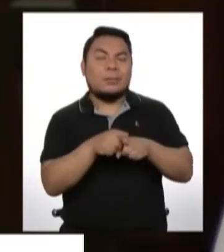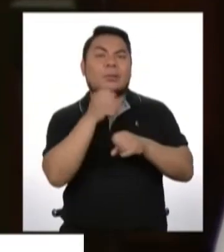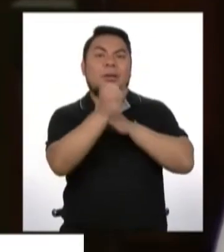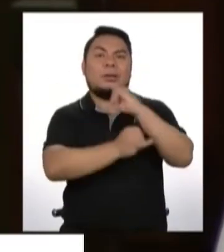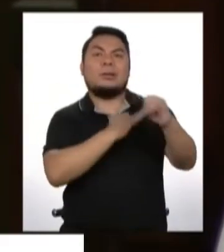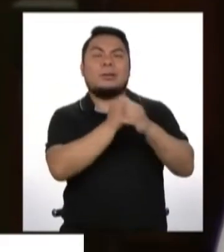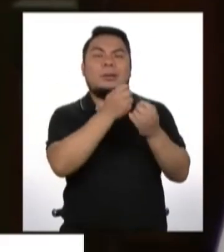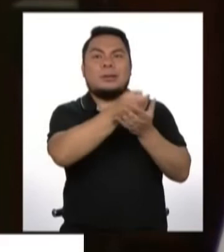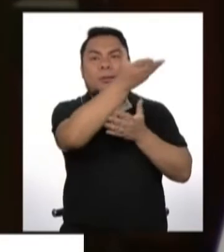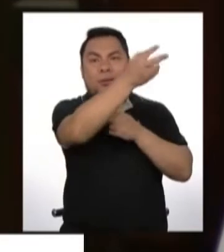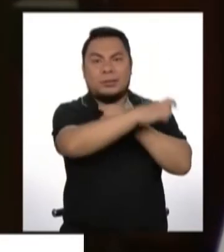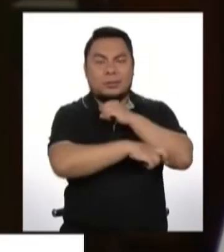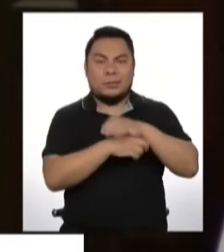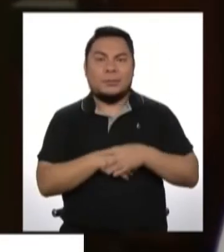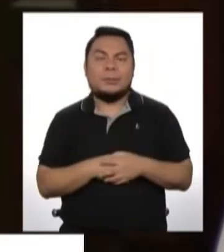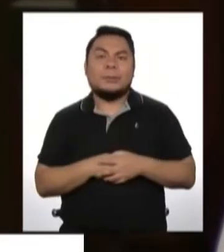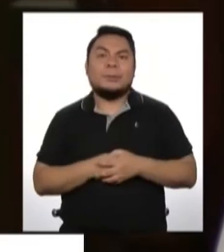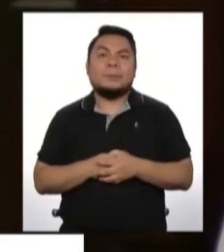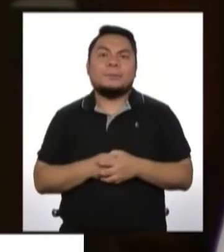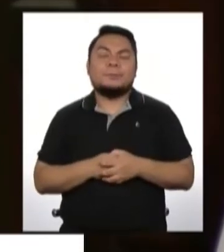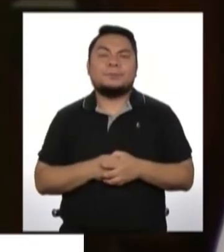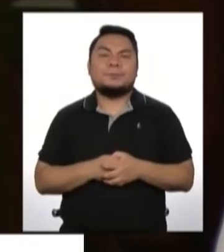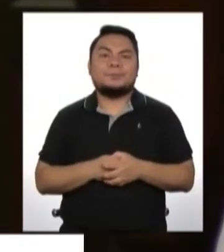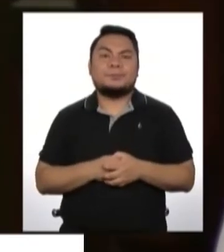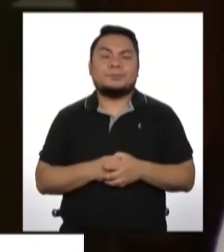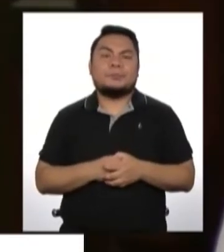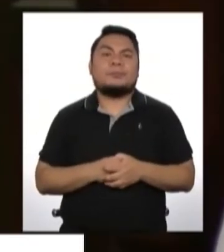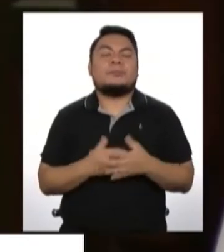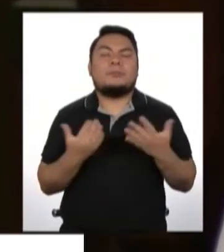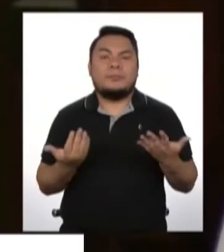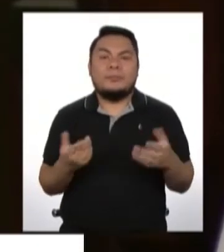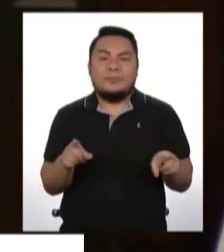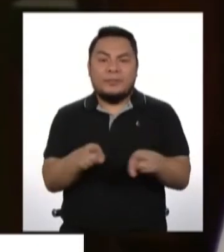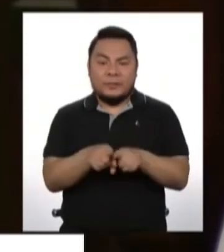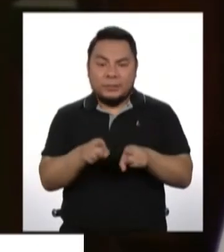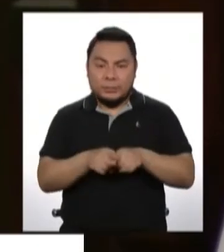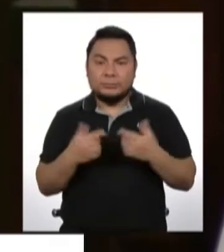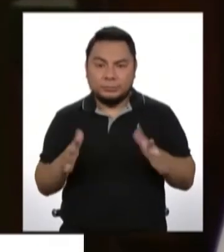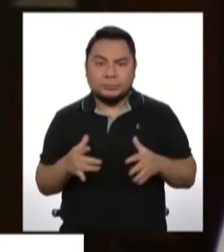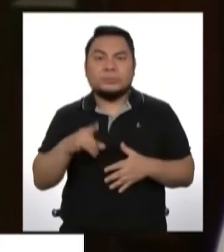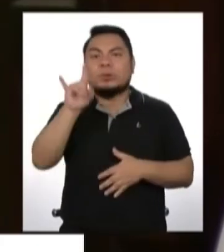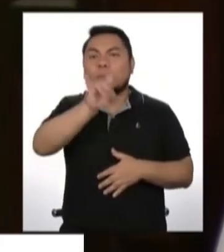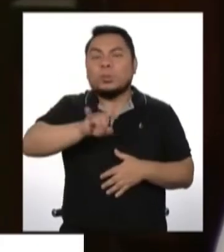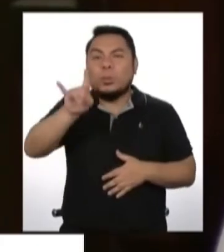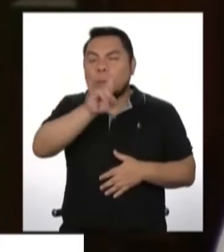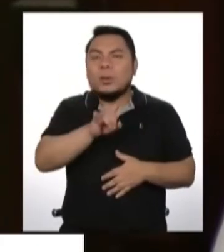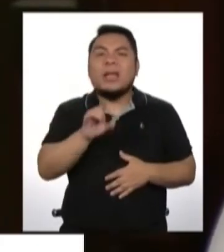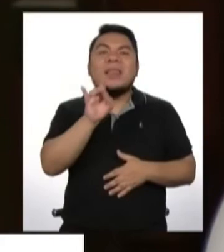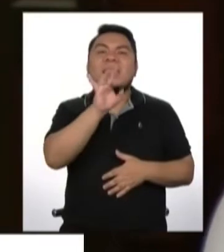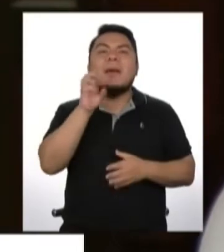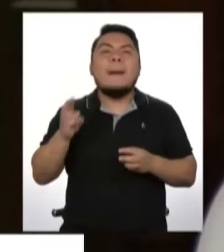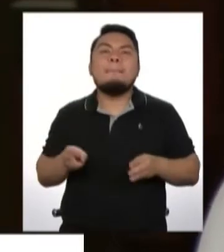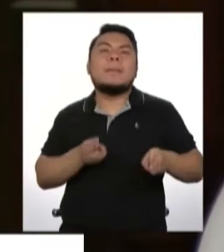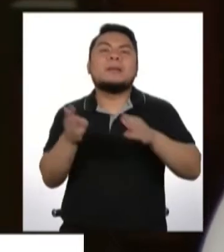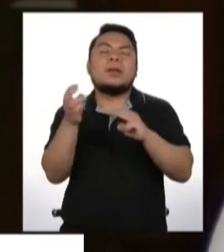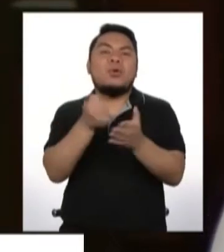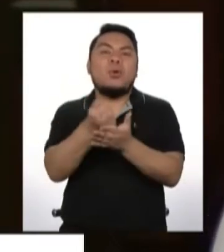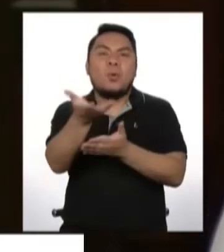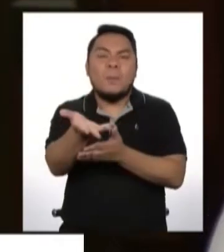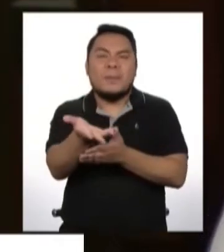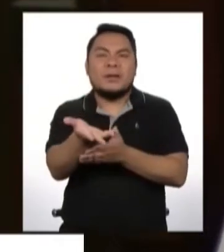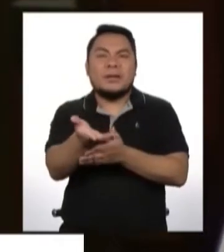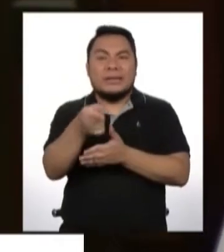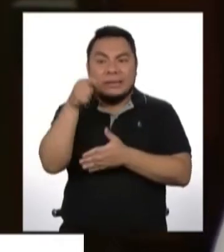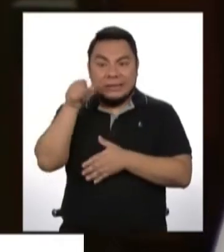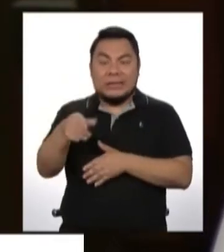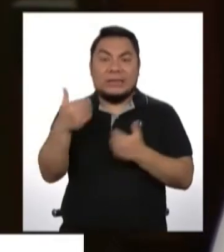y vía mercado internacional. En este caso también hemos usado distintos mecanismos de compra que tiene